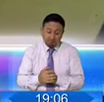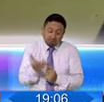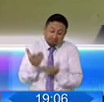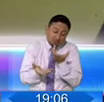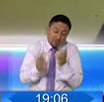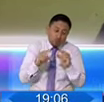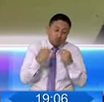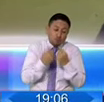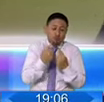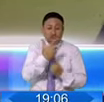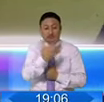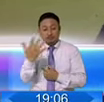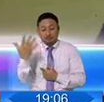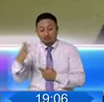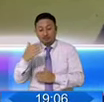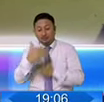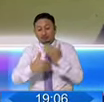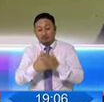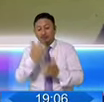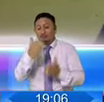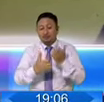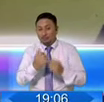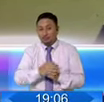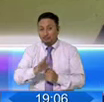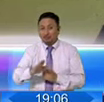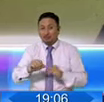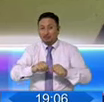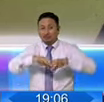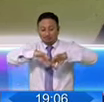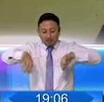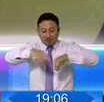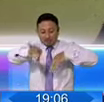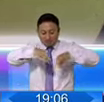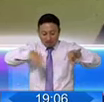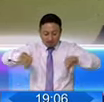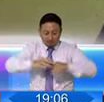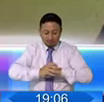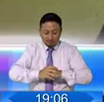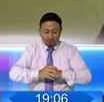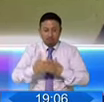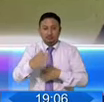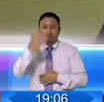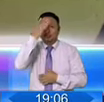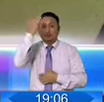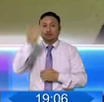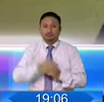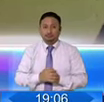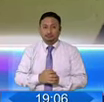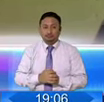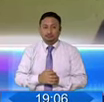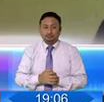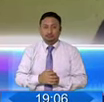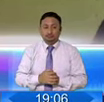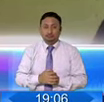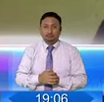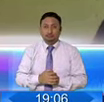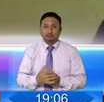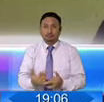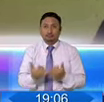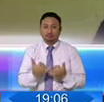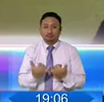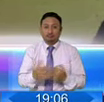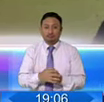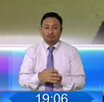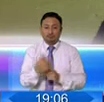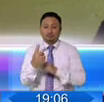entrará en crisis, probablemente su movimiento se romperá, porque ciertamente prevalecerán las dos líneas. Ahora habría que ver cuál